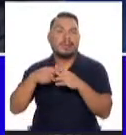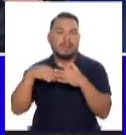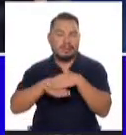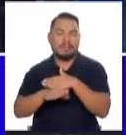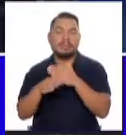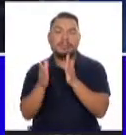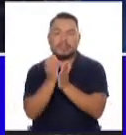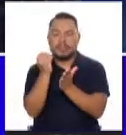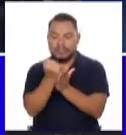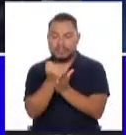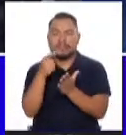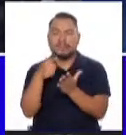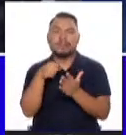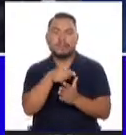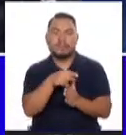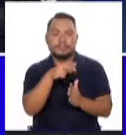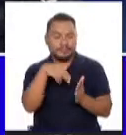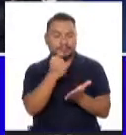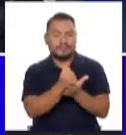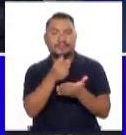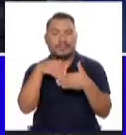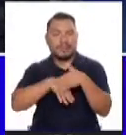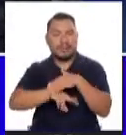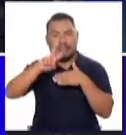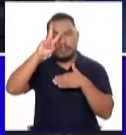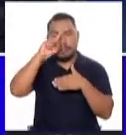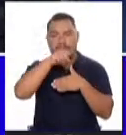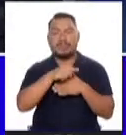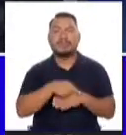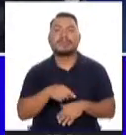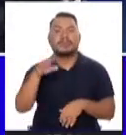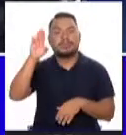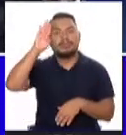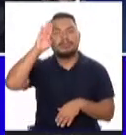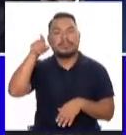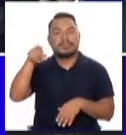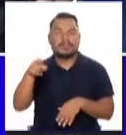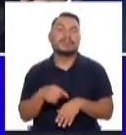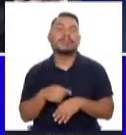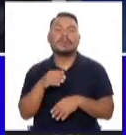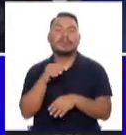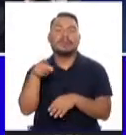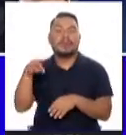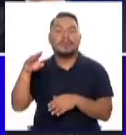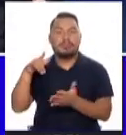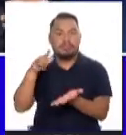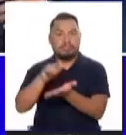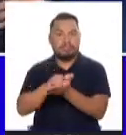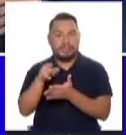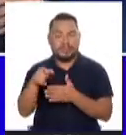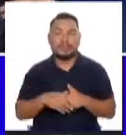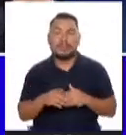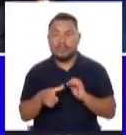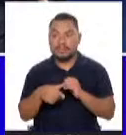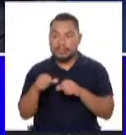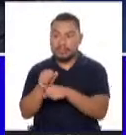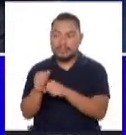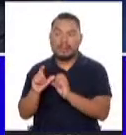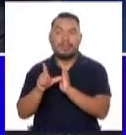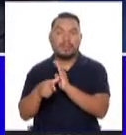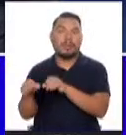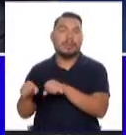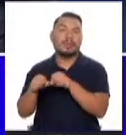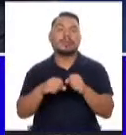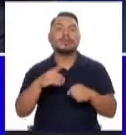correspondiente. Al ser registrado allí, va a ser luego revisado por los médicos legales para establecer cuál es